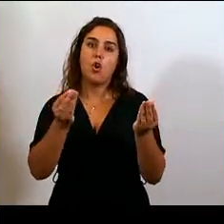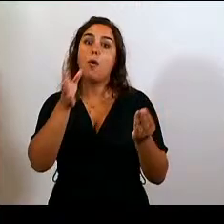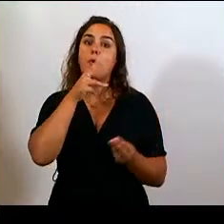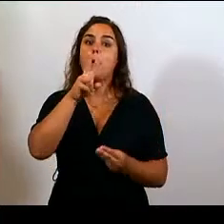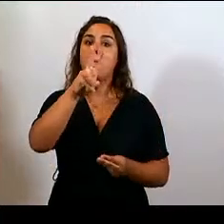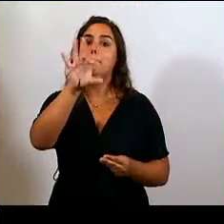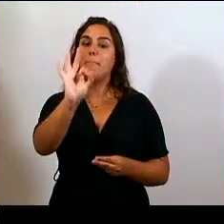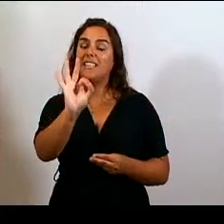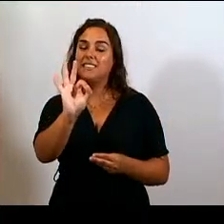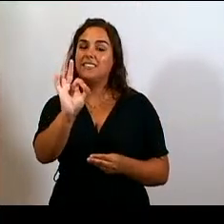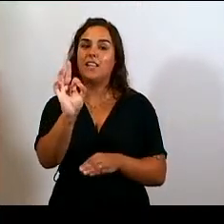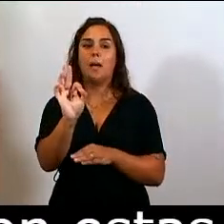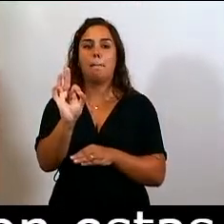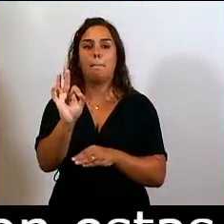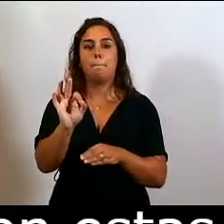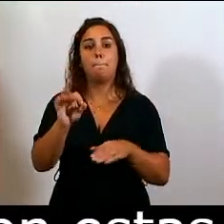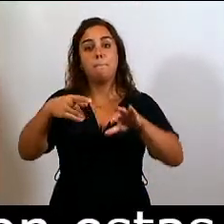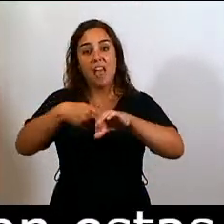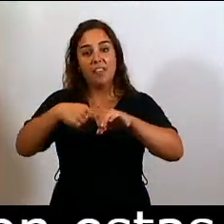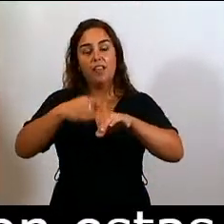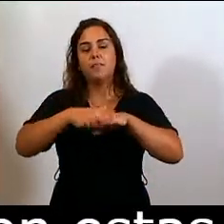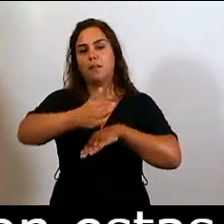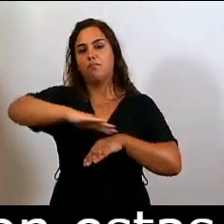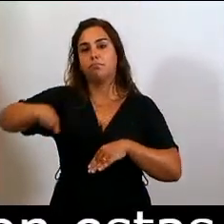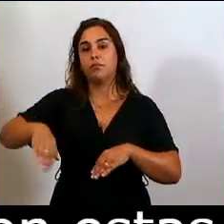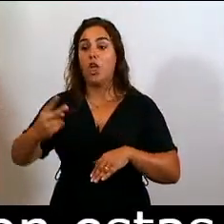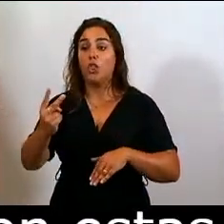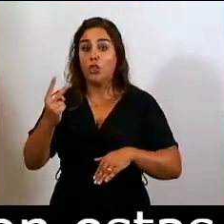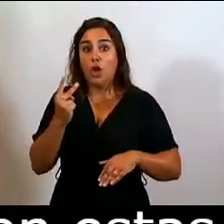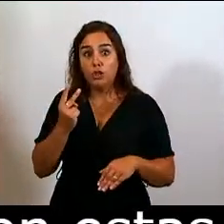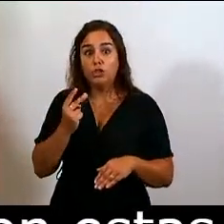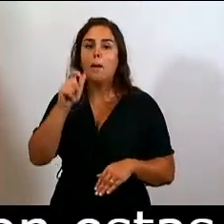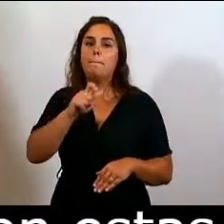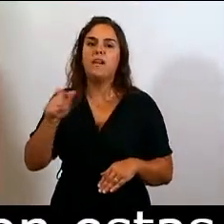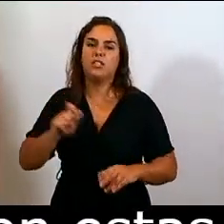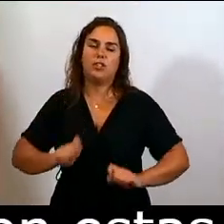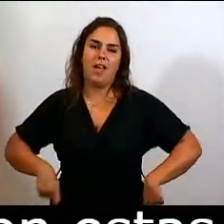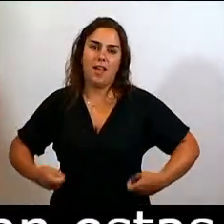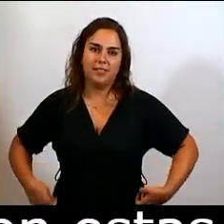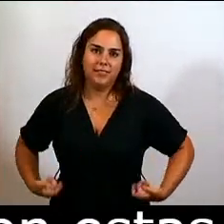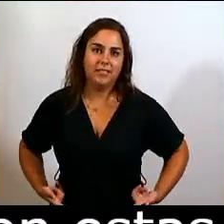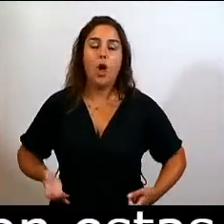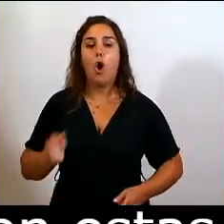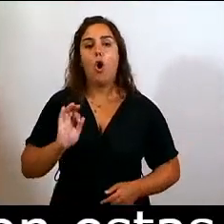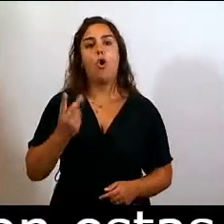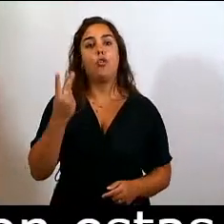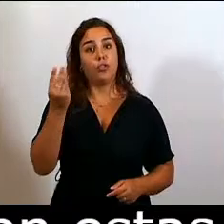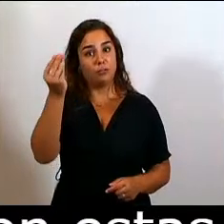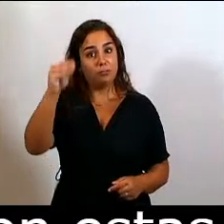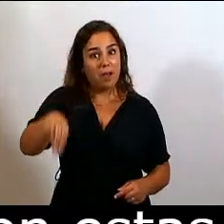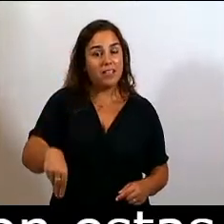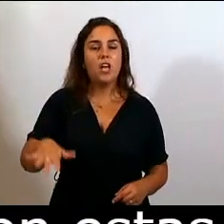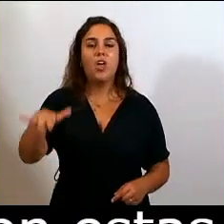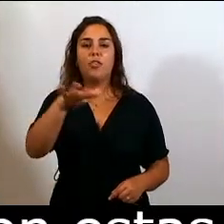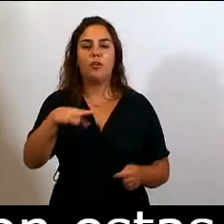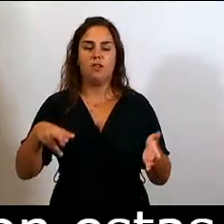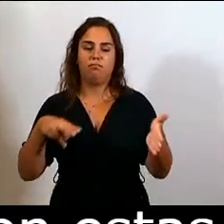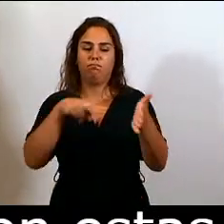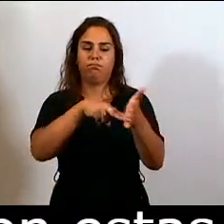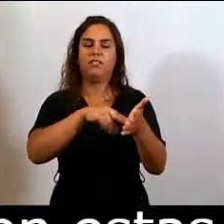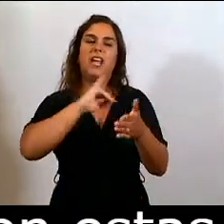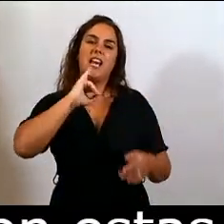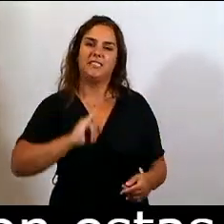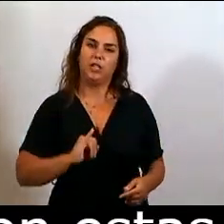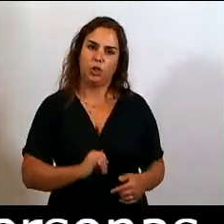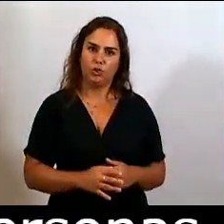de aparcamiento, de las que 2 serán para personas con movilidad reducida y otras 2 contarán con puntos de recarga para vehículo